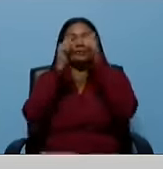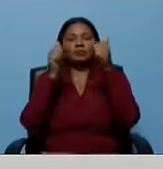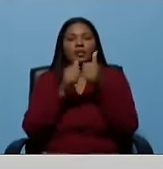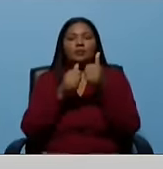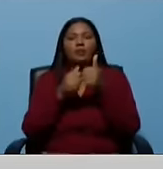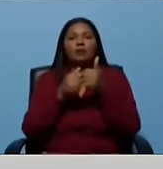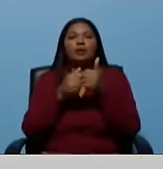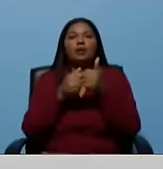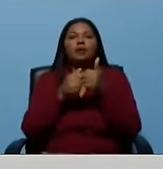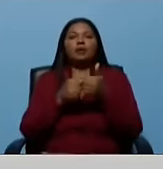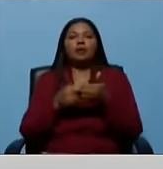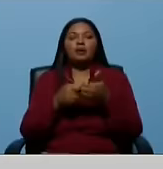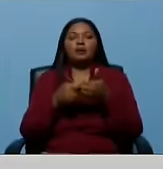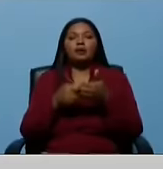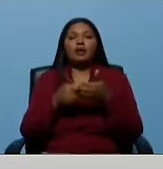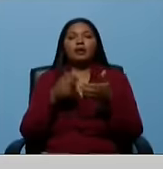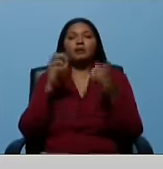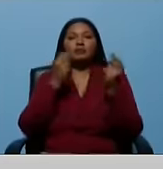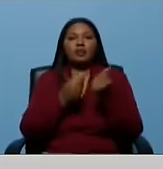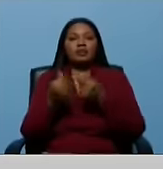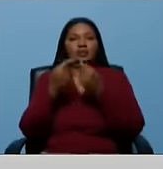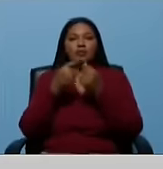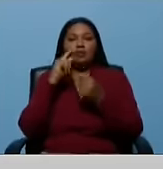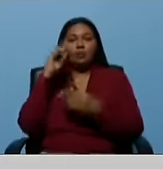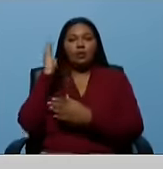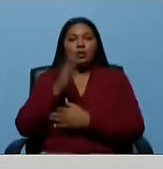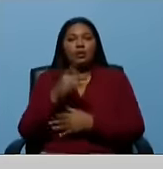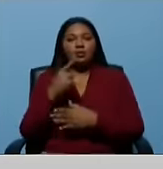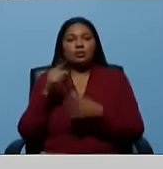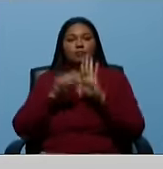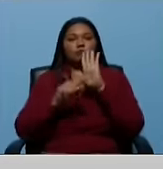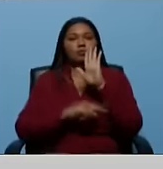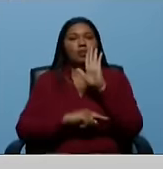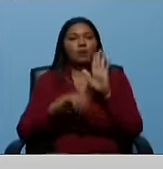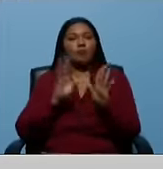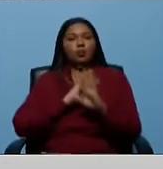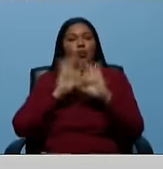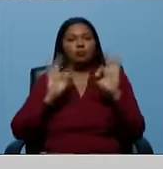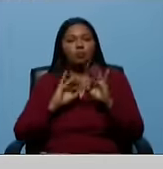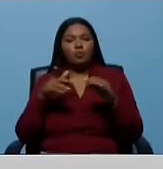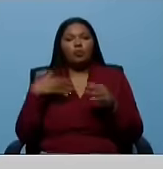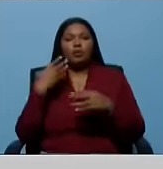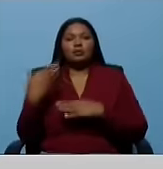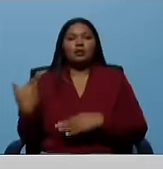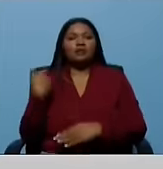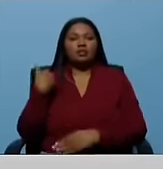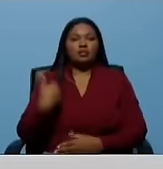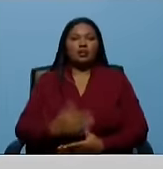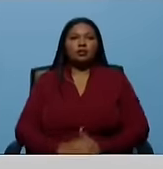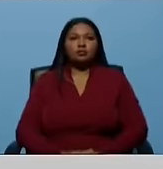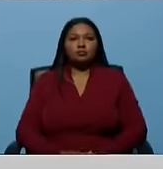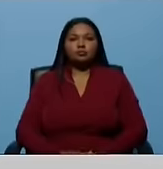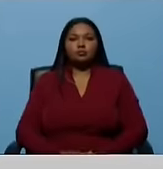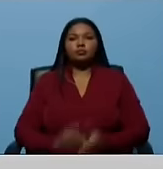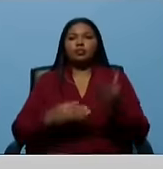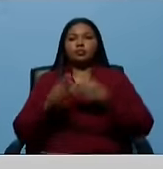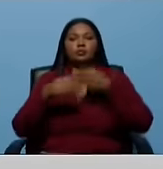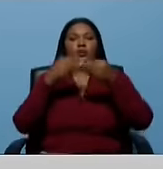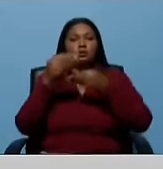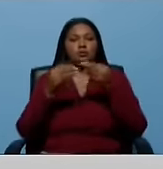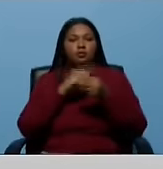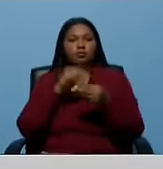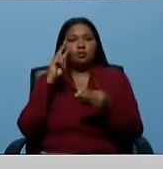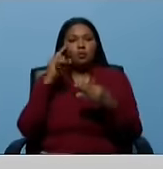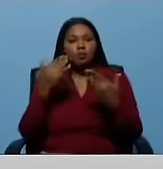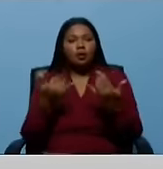deviene de amenazas de una amenaza de que si tú no cumples mis reglas te puedo hacer daño y te voy a hacer daño como es el